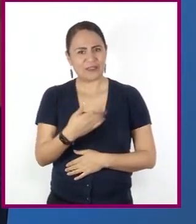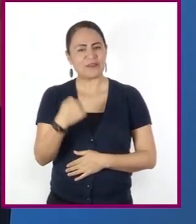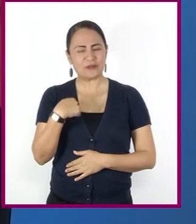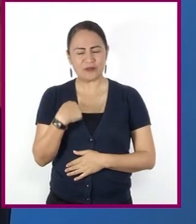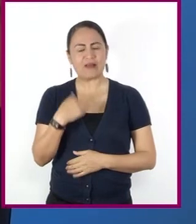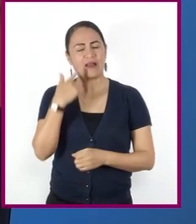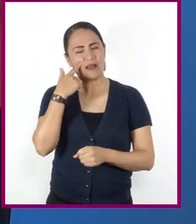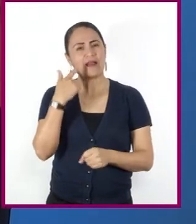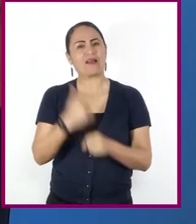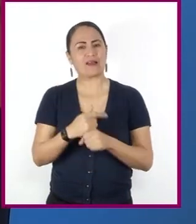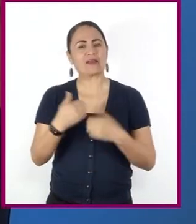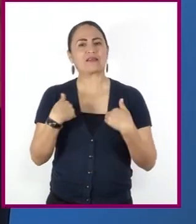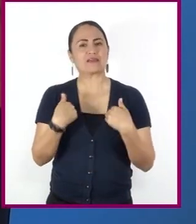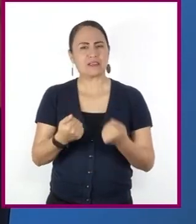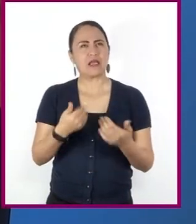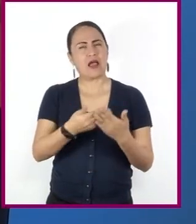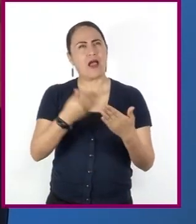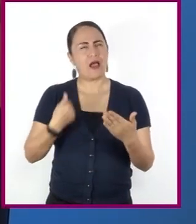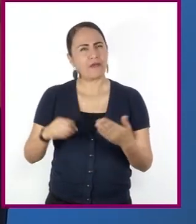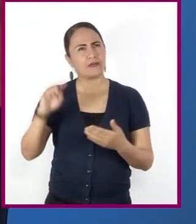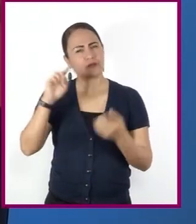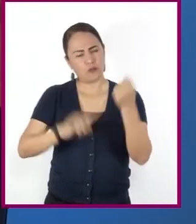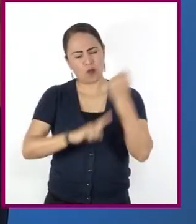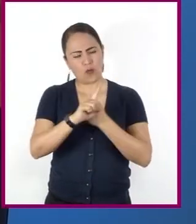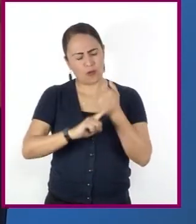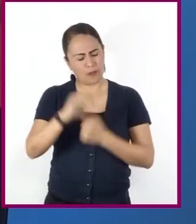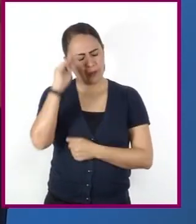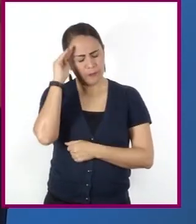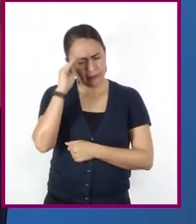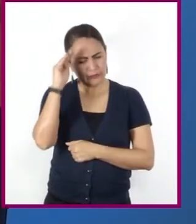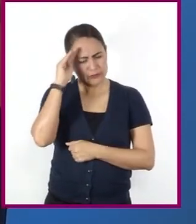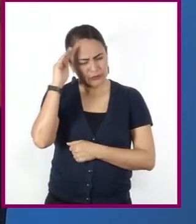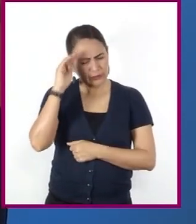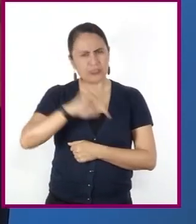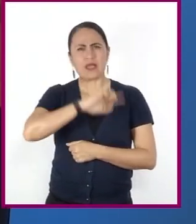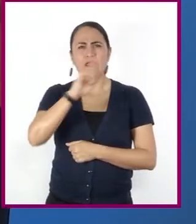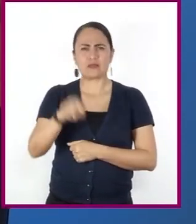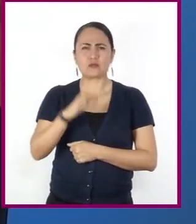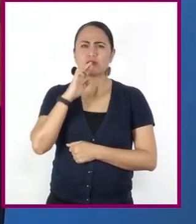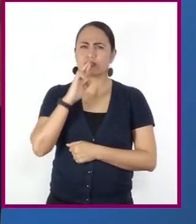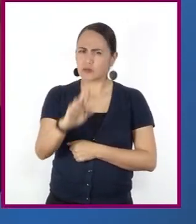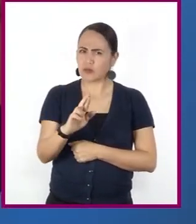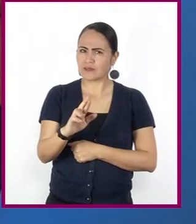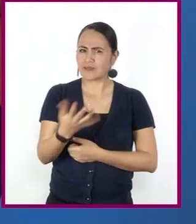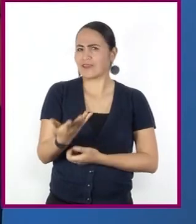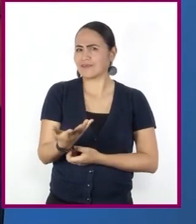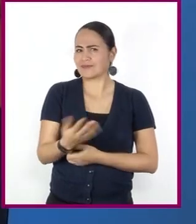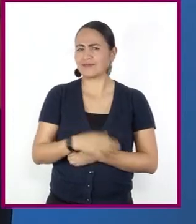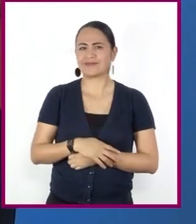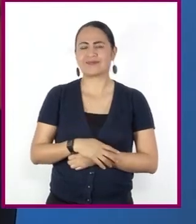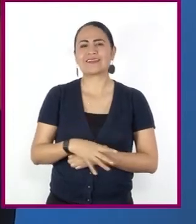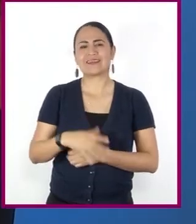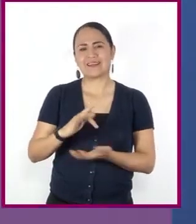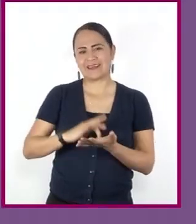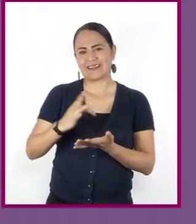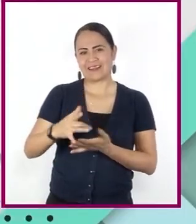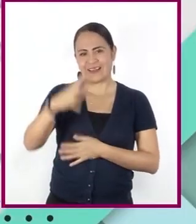claro que si analizo las situaciones es más sencillo llegar al resultado. Gracias por este